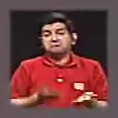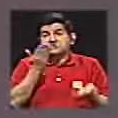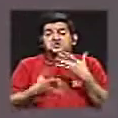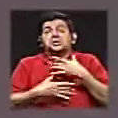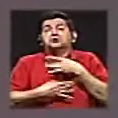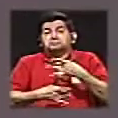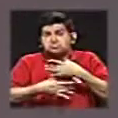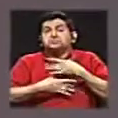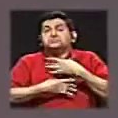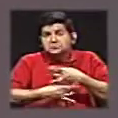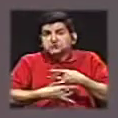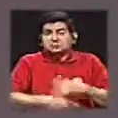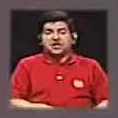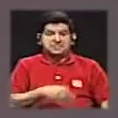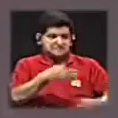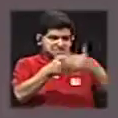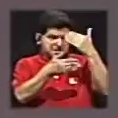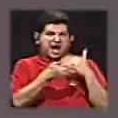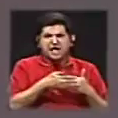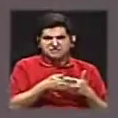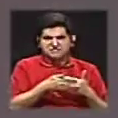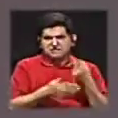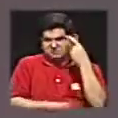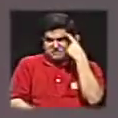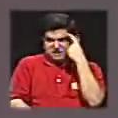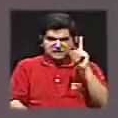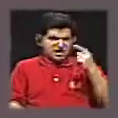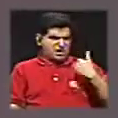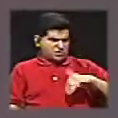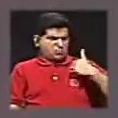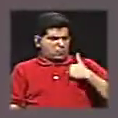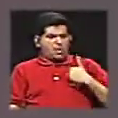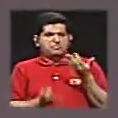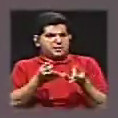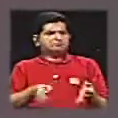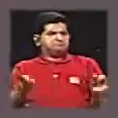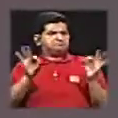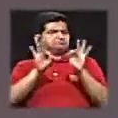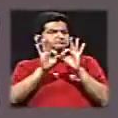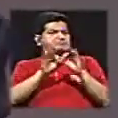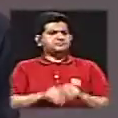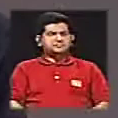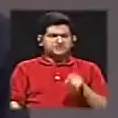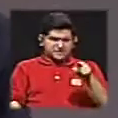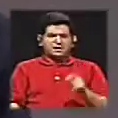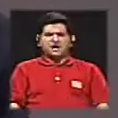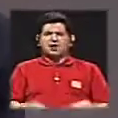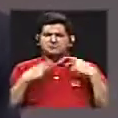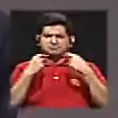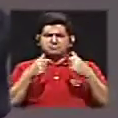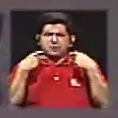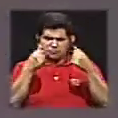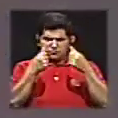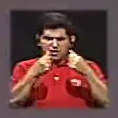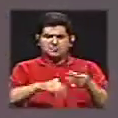curiosamente, antes que un hombre de prestigio que había levantado muy rápido